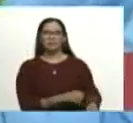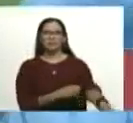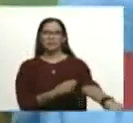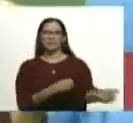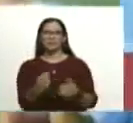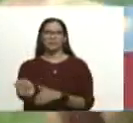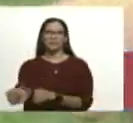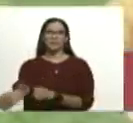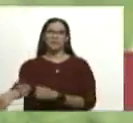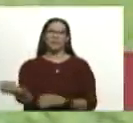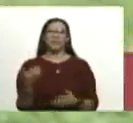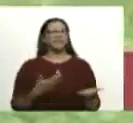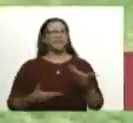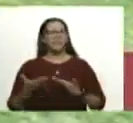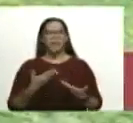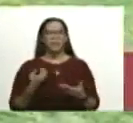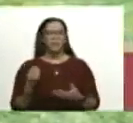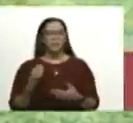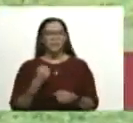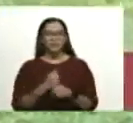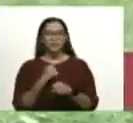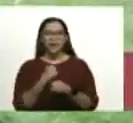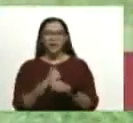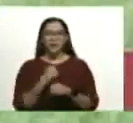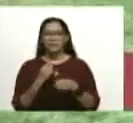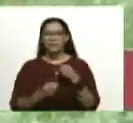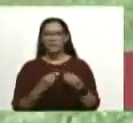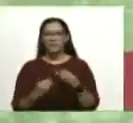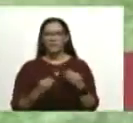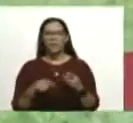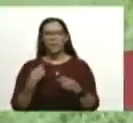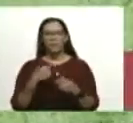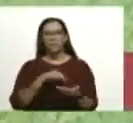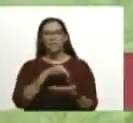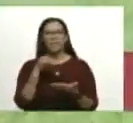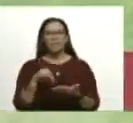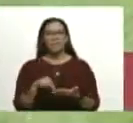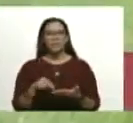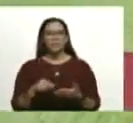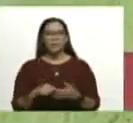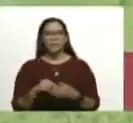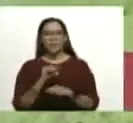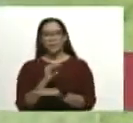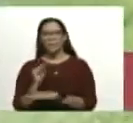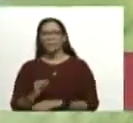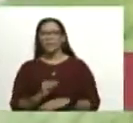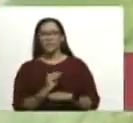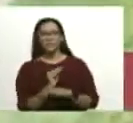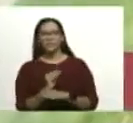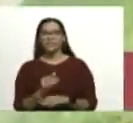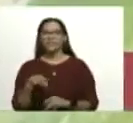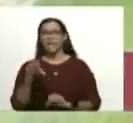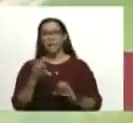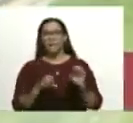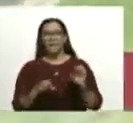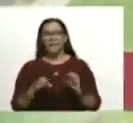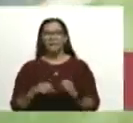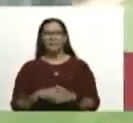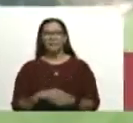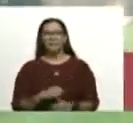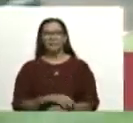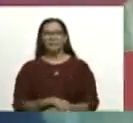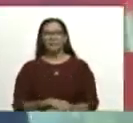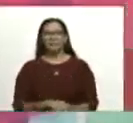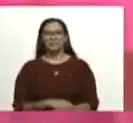ese intercambio, ¿cómo es ese trabajo que se viene realizando quizás con otras naciones para la protección de estas especies y evidentemente que vengan